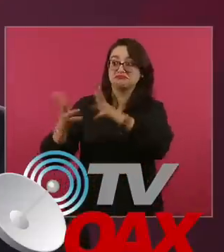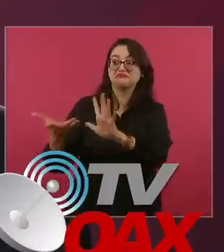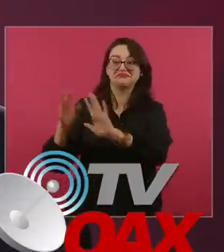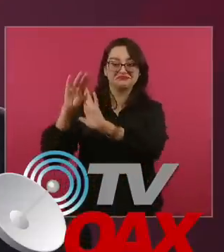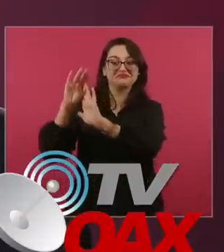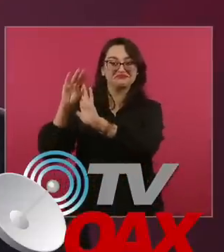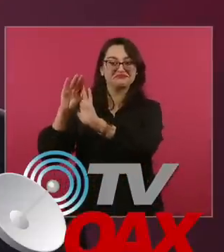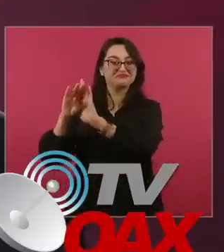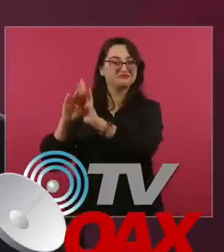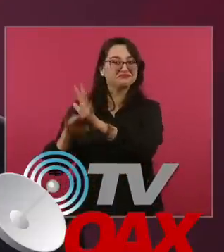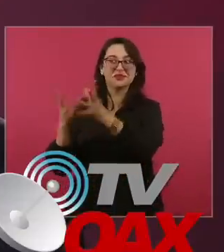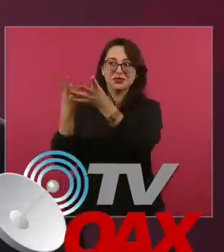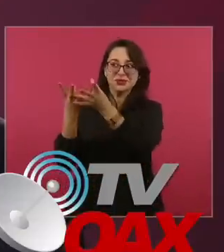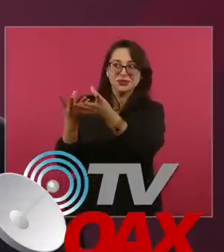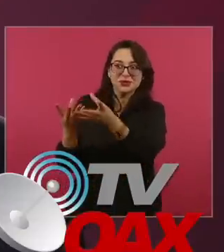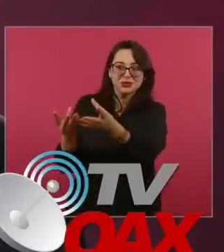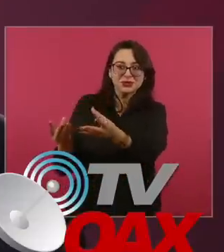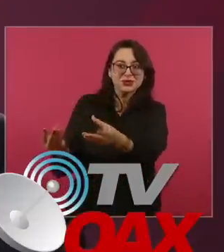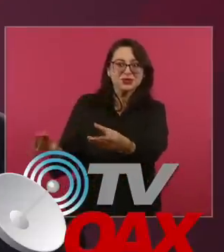Atender las causas.